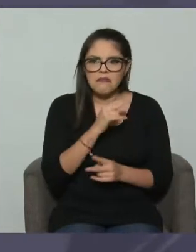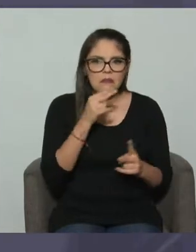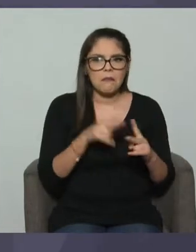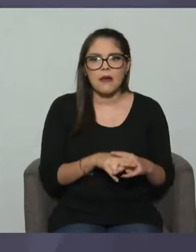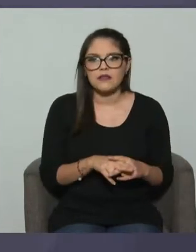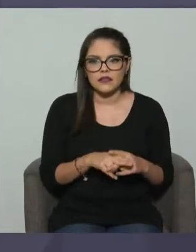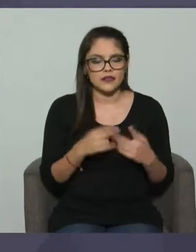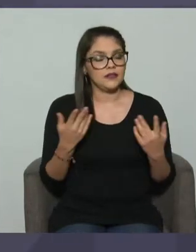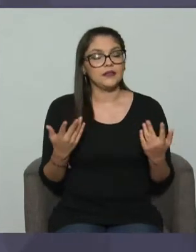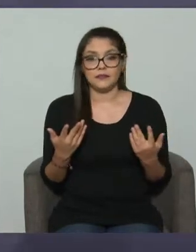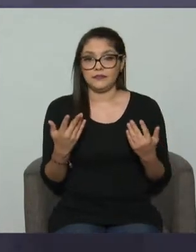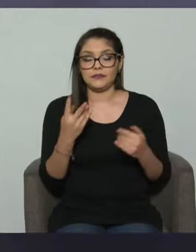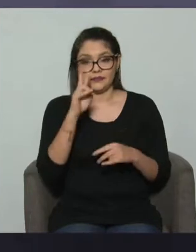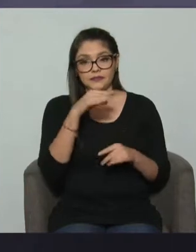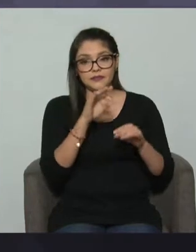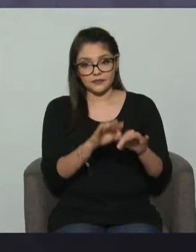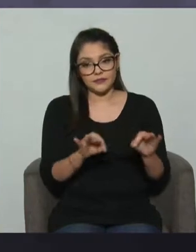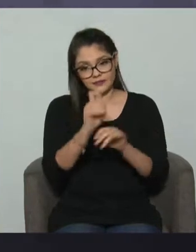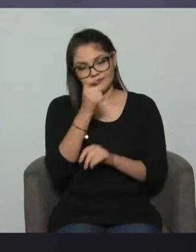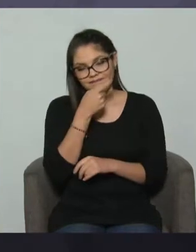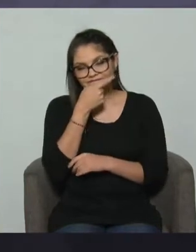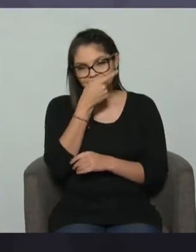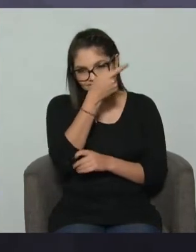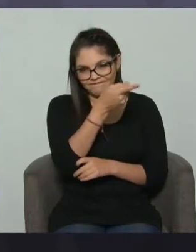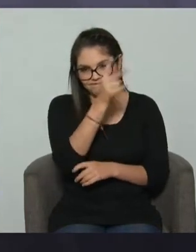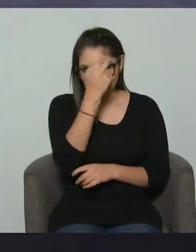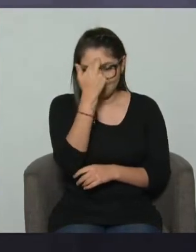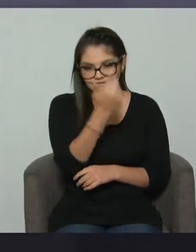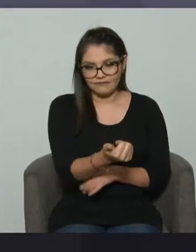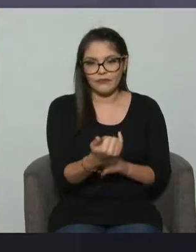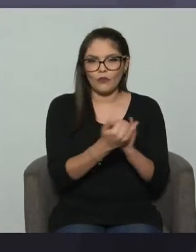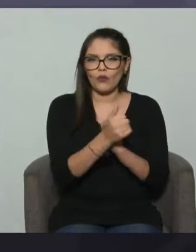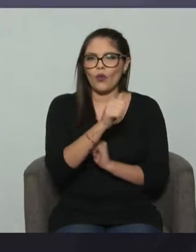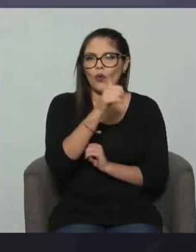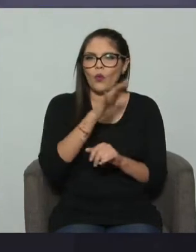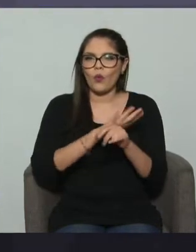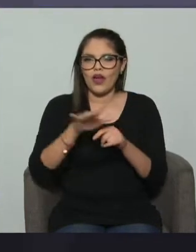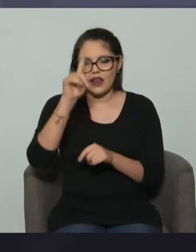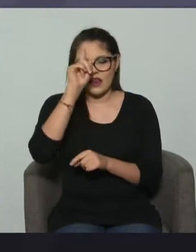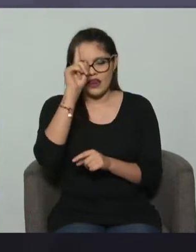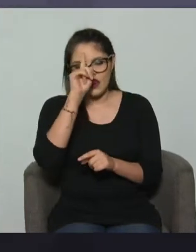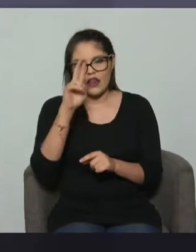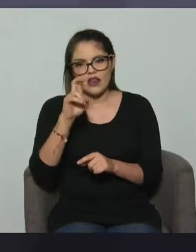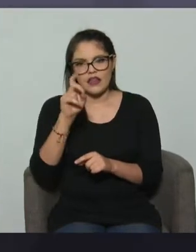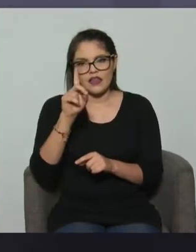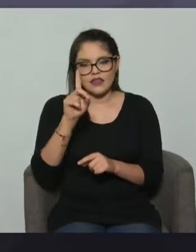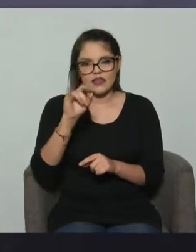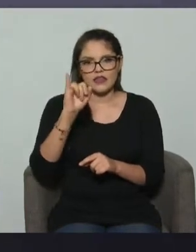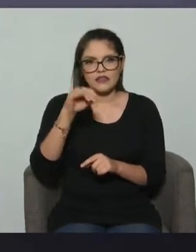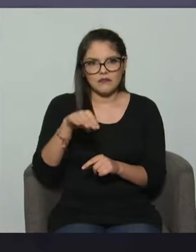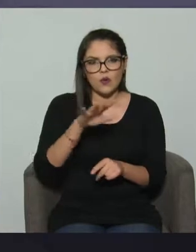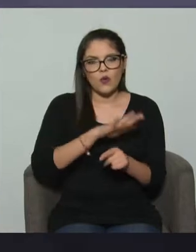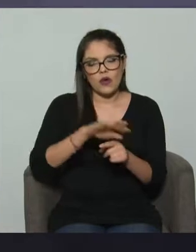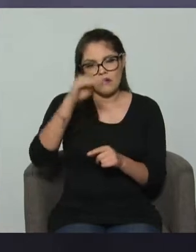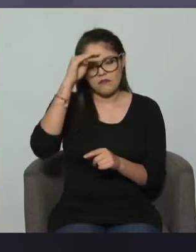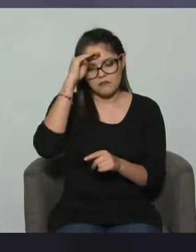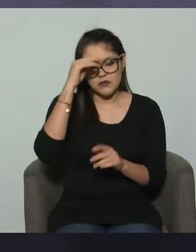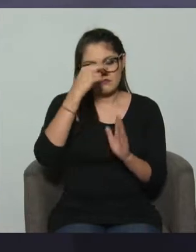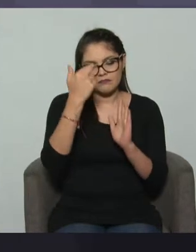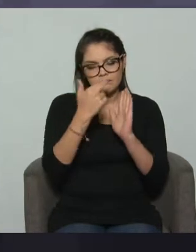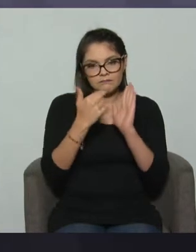bueno, sin duda es muy importante lo que comentas. ¿Y cuáles serían las principales recomendaciones de la Redim hacia los padres de familia, pues